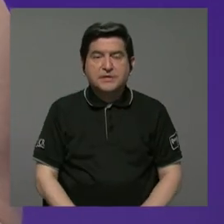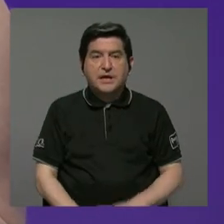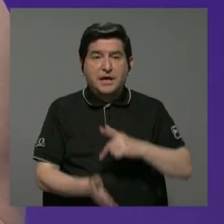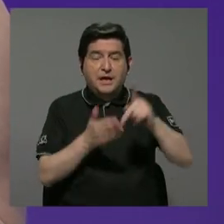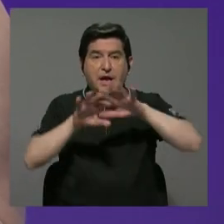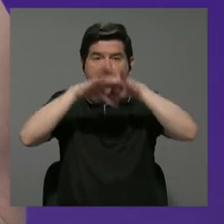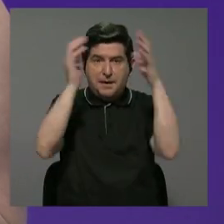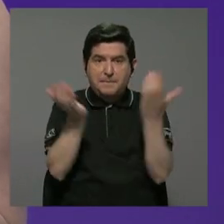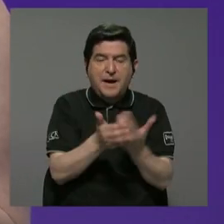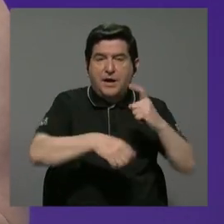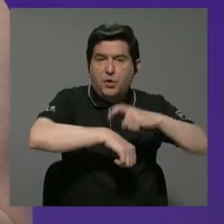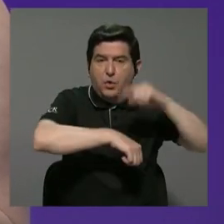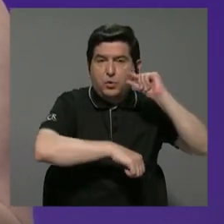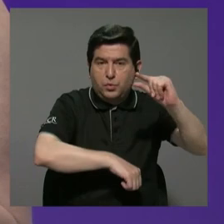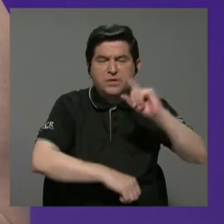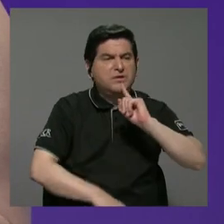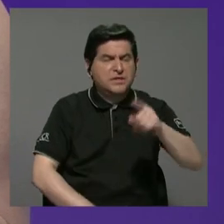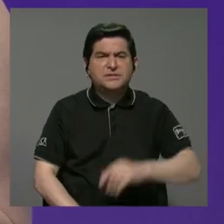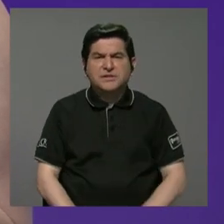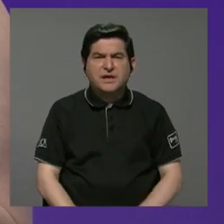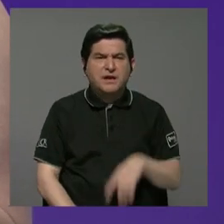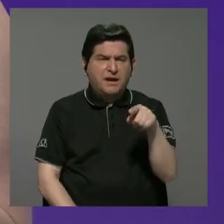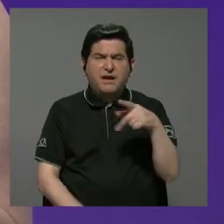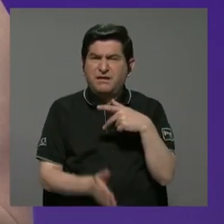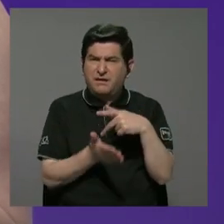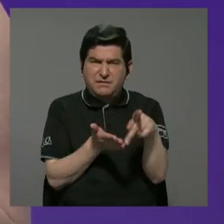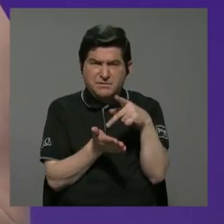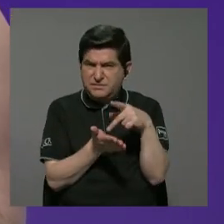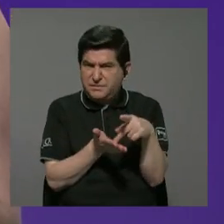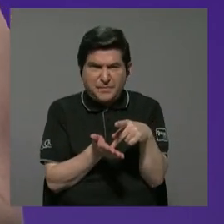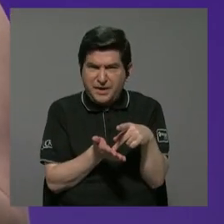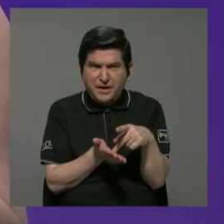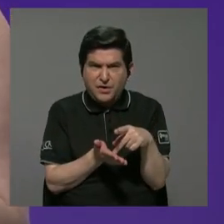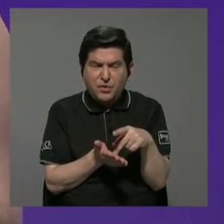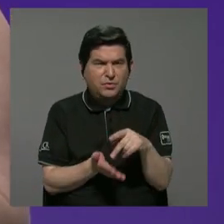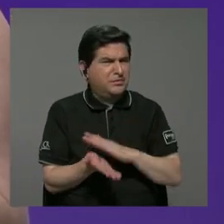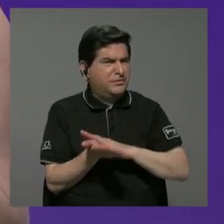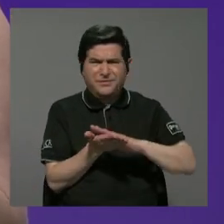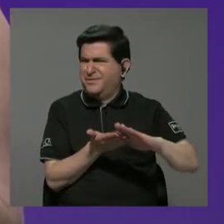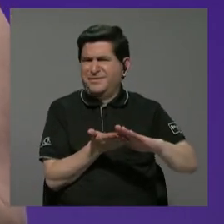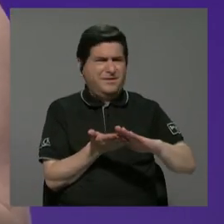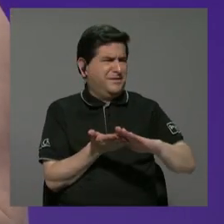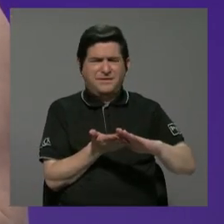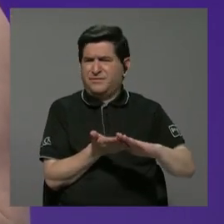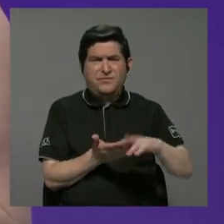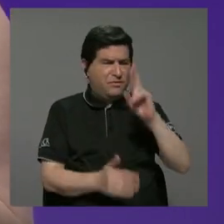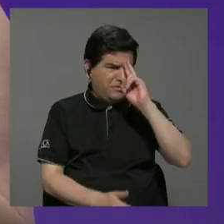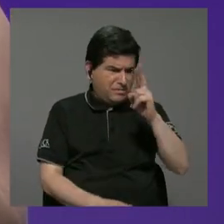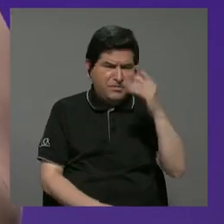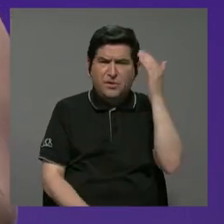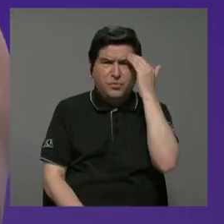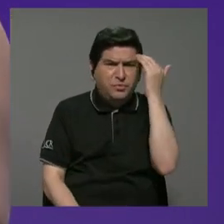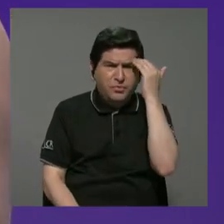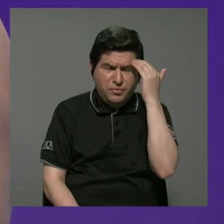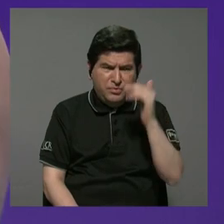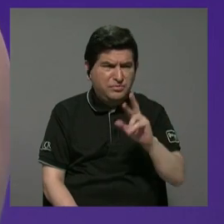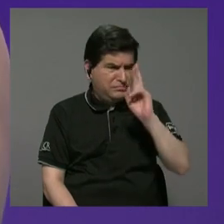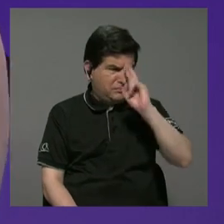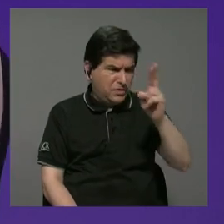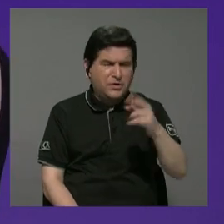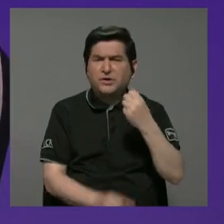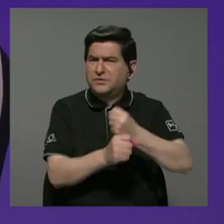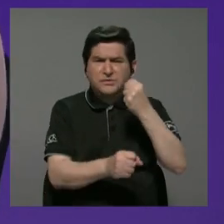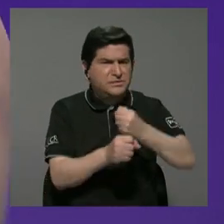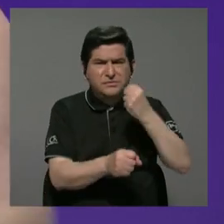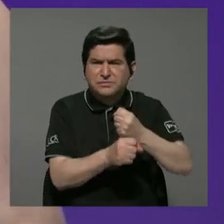globales transitorios, decíamos, bueno, ese es un salario que no es digno, es un salario que no reconoce el conocimiento, que no reconoce el